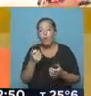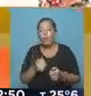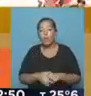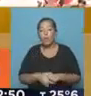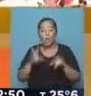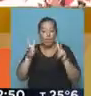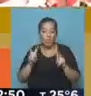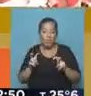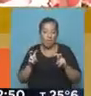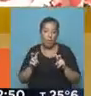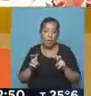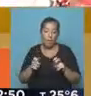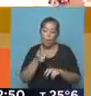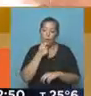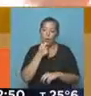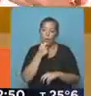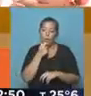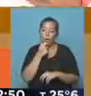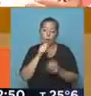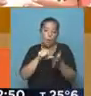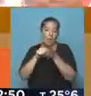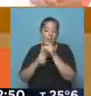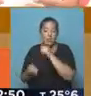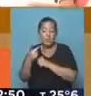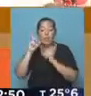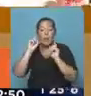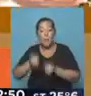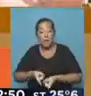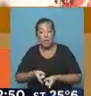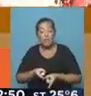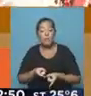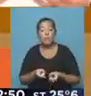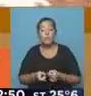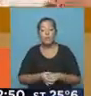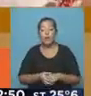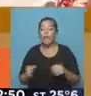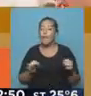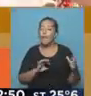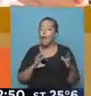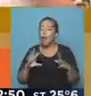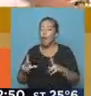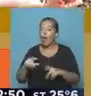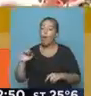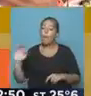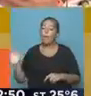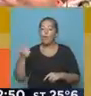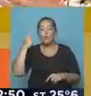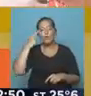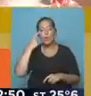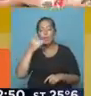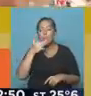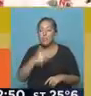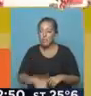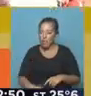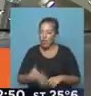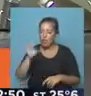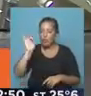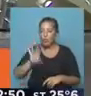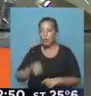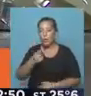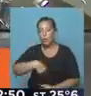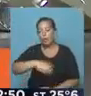un tema como en el caso de los países nórdicos esto tiene que ver también con los modos en que todos tomaron conciencia no solo de cuando